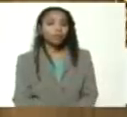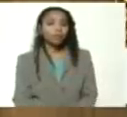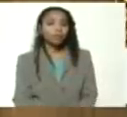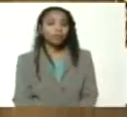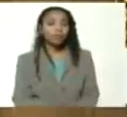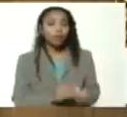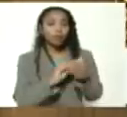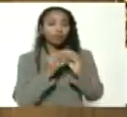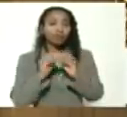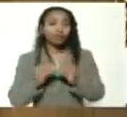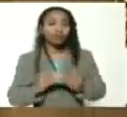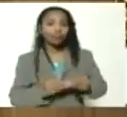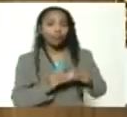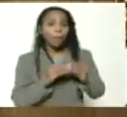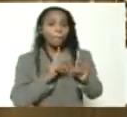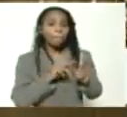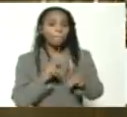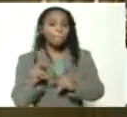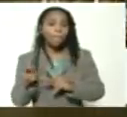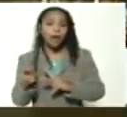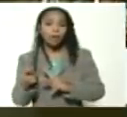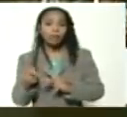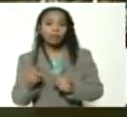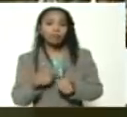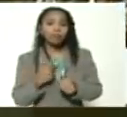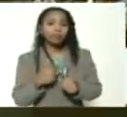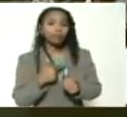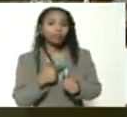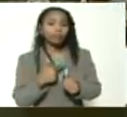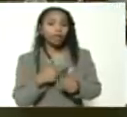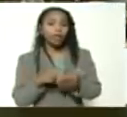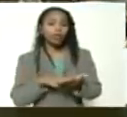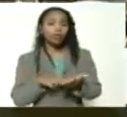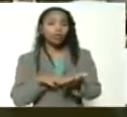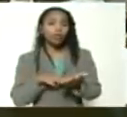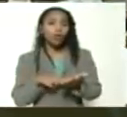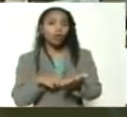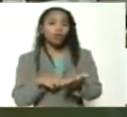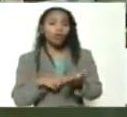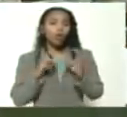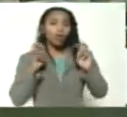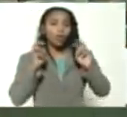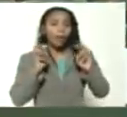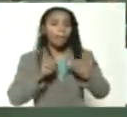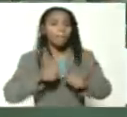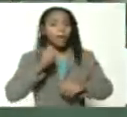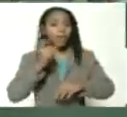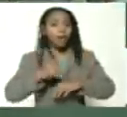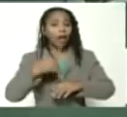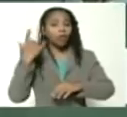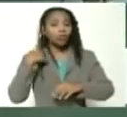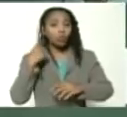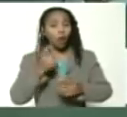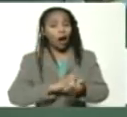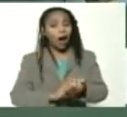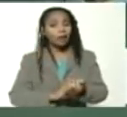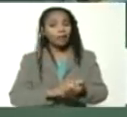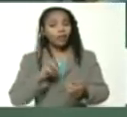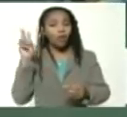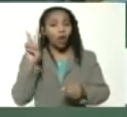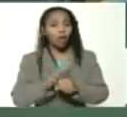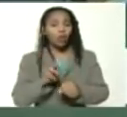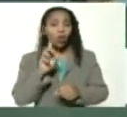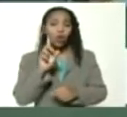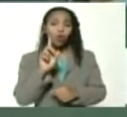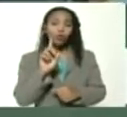Crear un plan para la priorización de la resolución de los casos de delitos más graves por su carácter violento y o